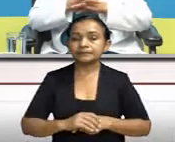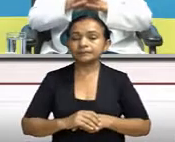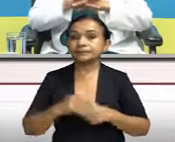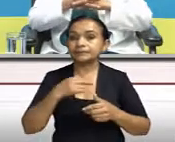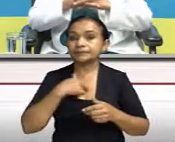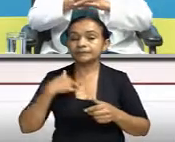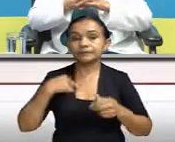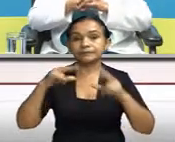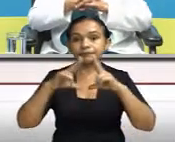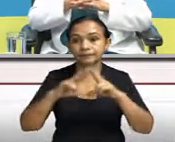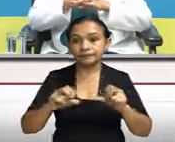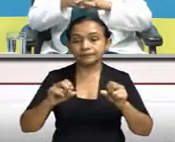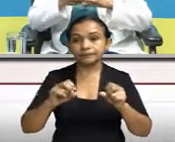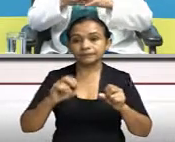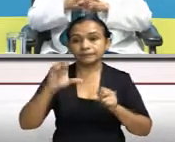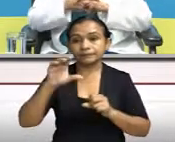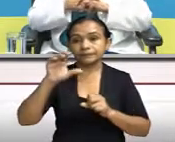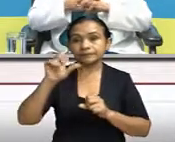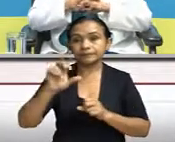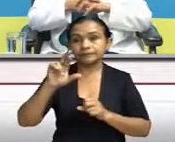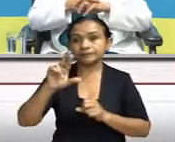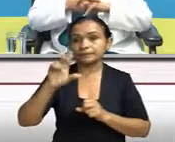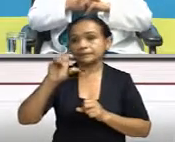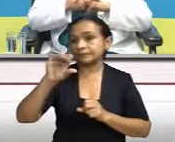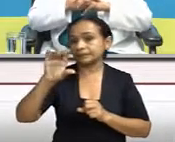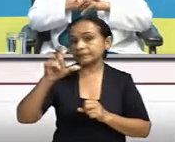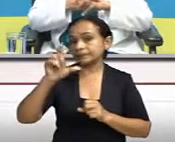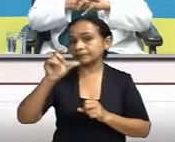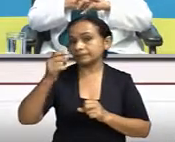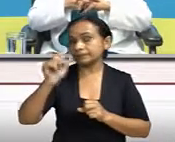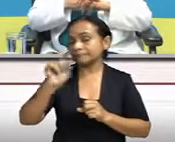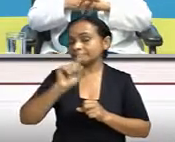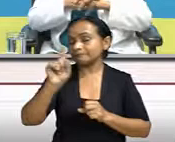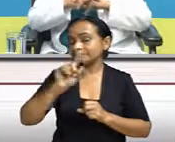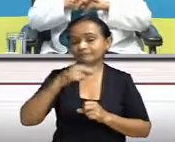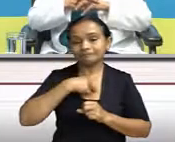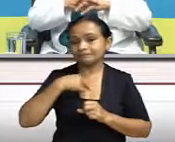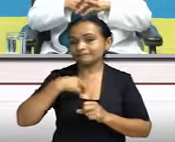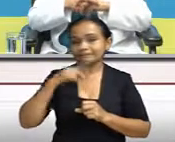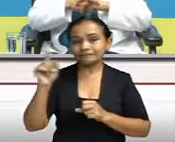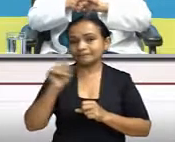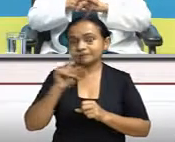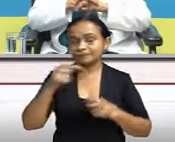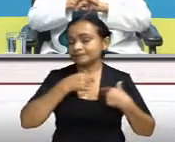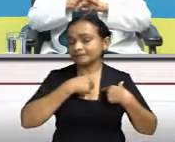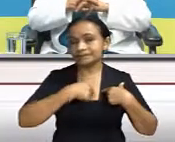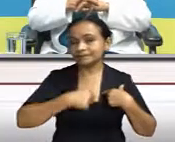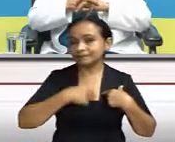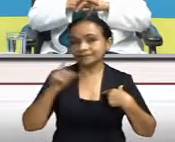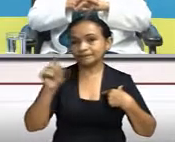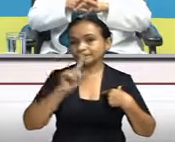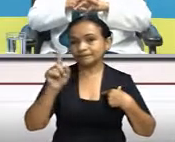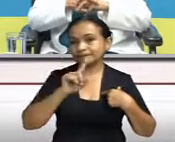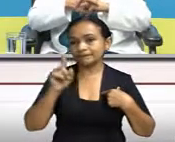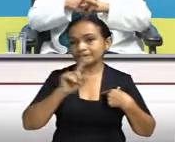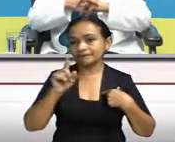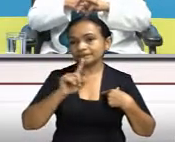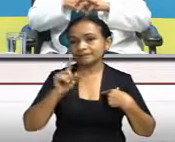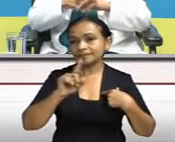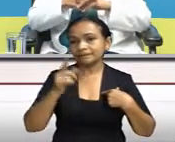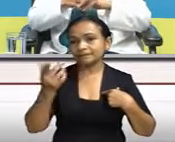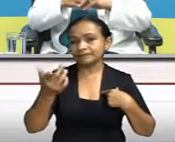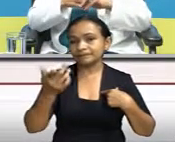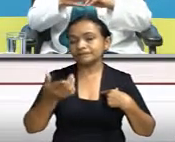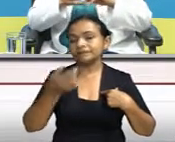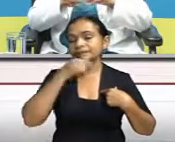se hace aquí en Nicaragua en el Centro de Cardiología? En el Centro de Cardiología todavía no hacen cirugía, solo en el sector implementación privado. Implementación de